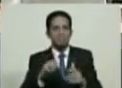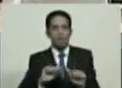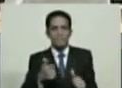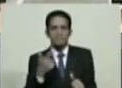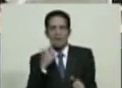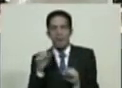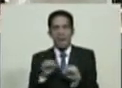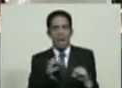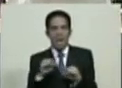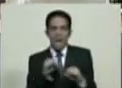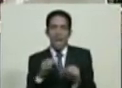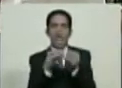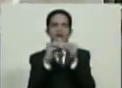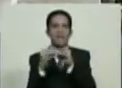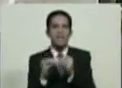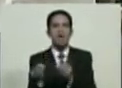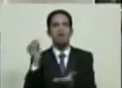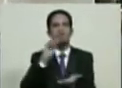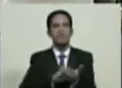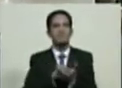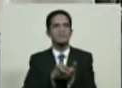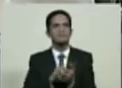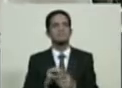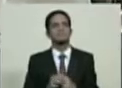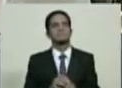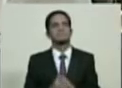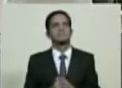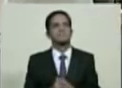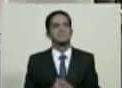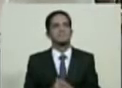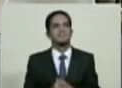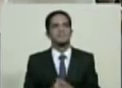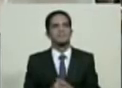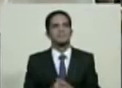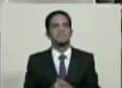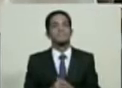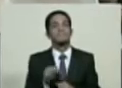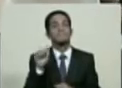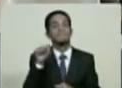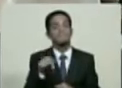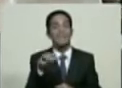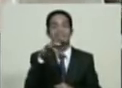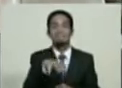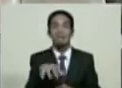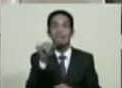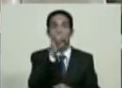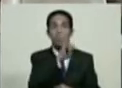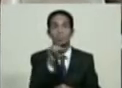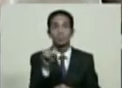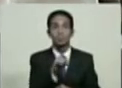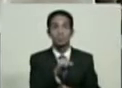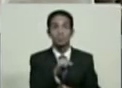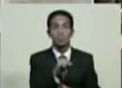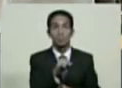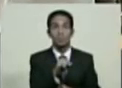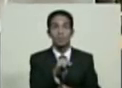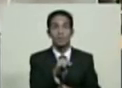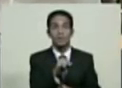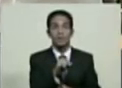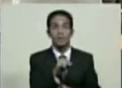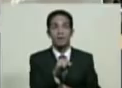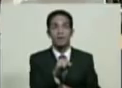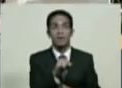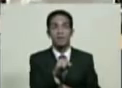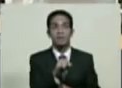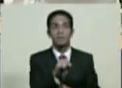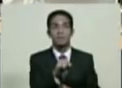12 subestaciones que han sido saboteadas en el estado Zulia para